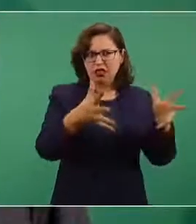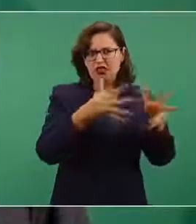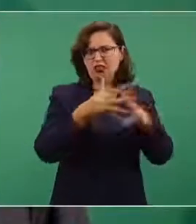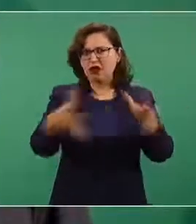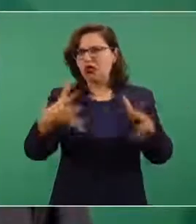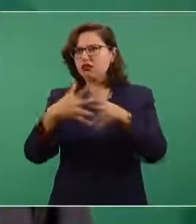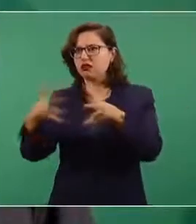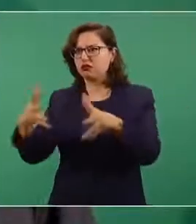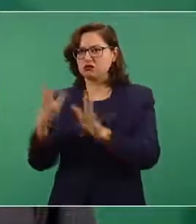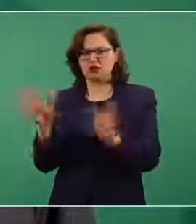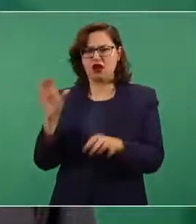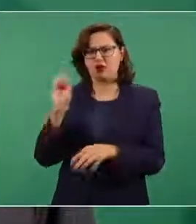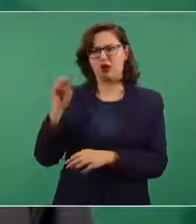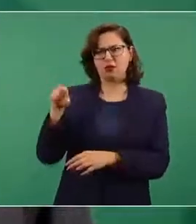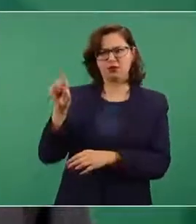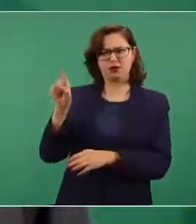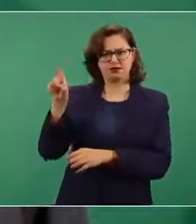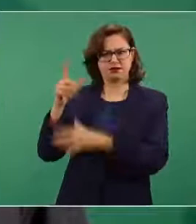Lo